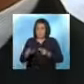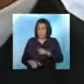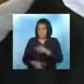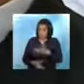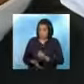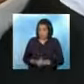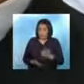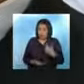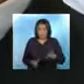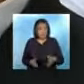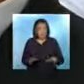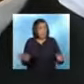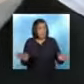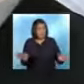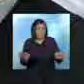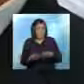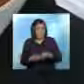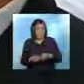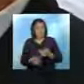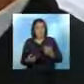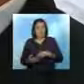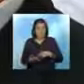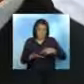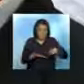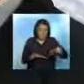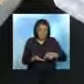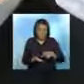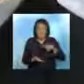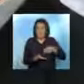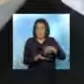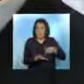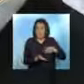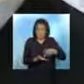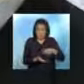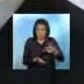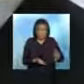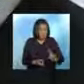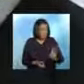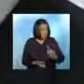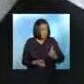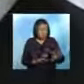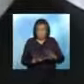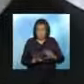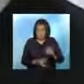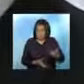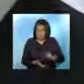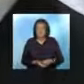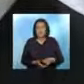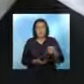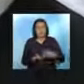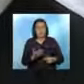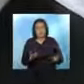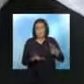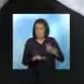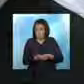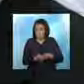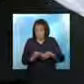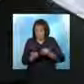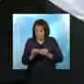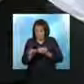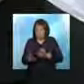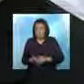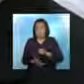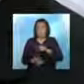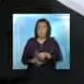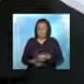administración tributaria cierre los casos administrativos, o sea, notifique la deuda a los contribuyentes, no cumplen estos con regularizar su situación, la